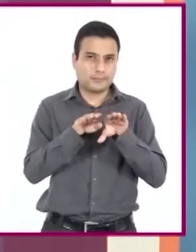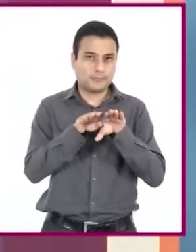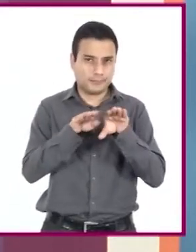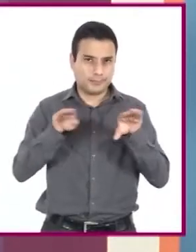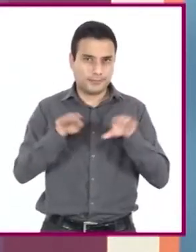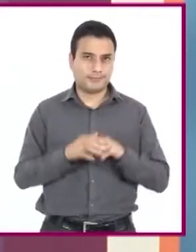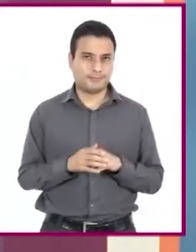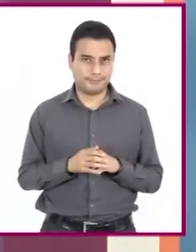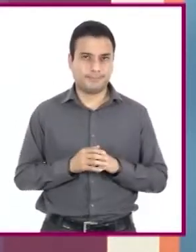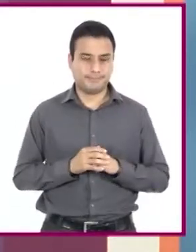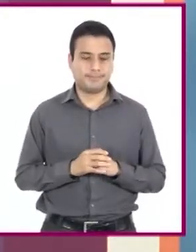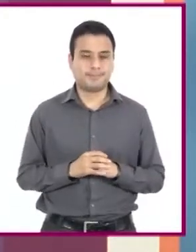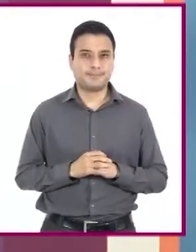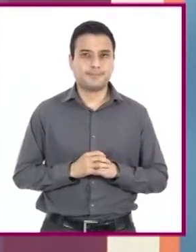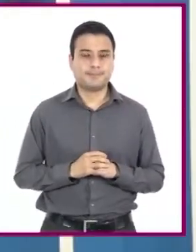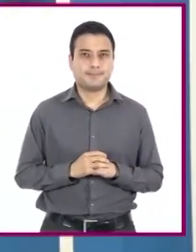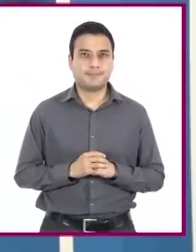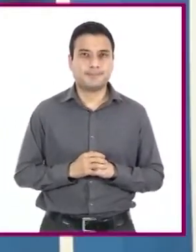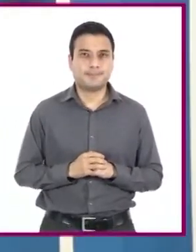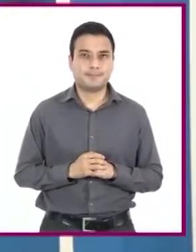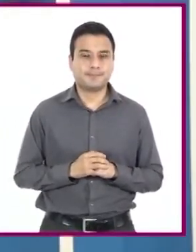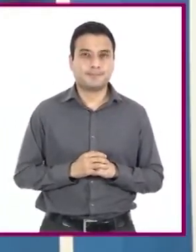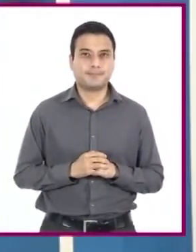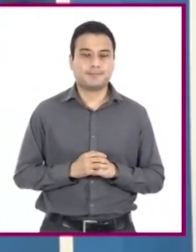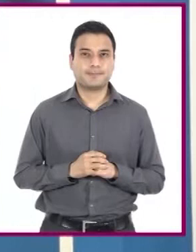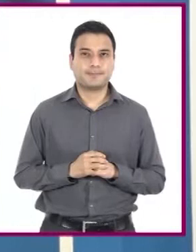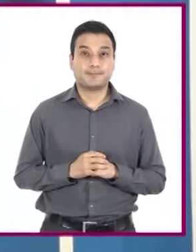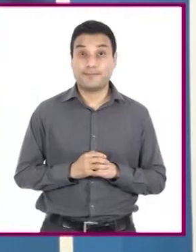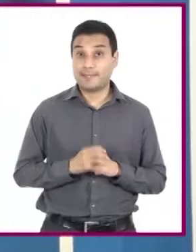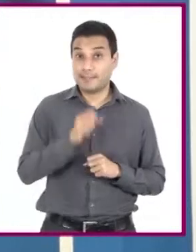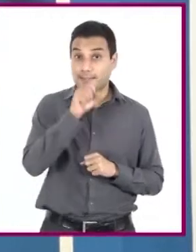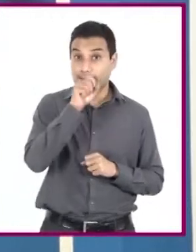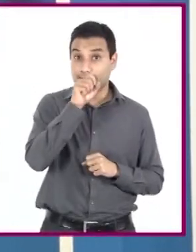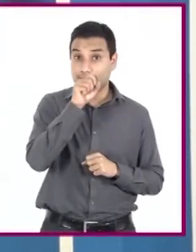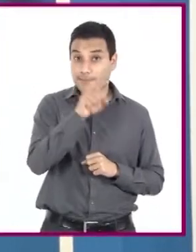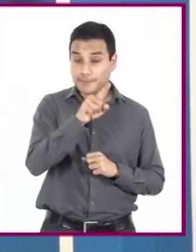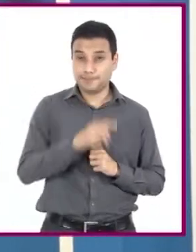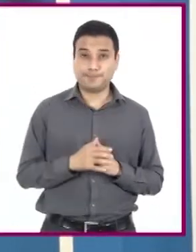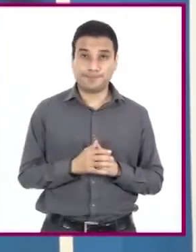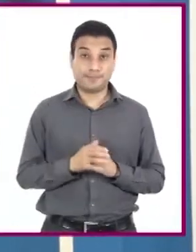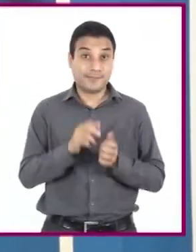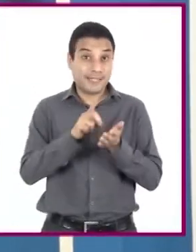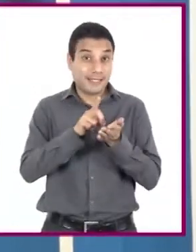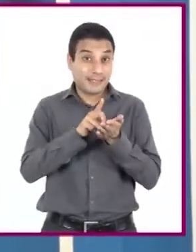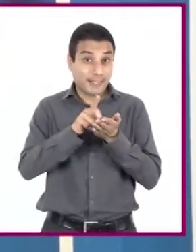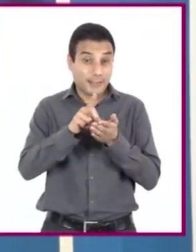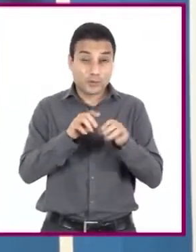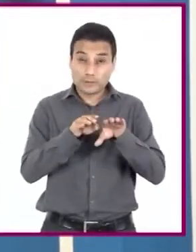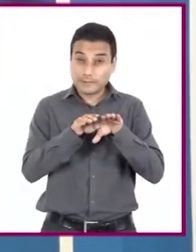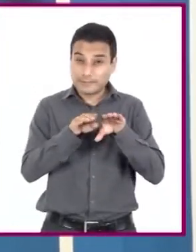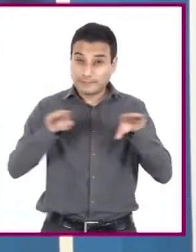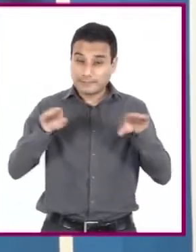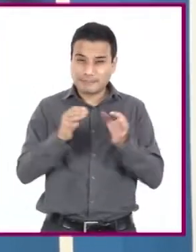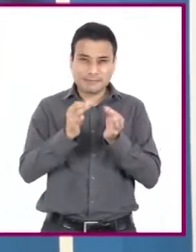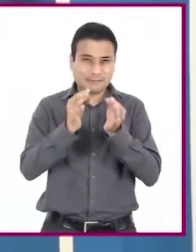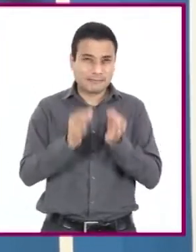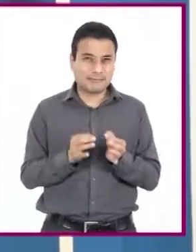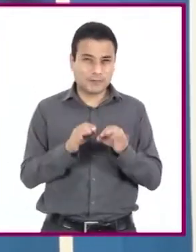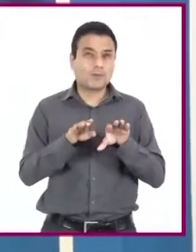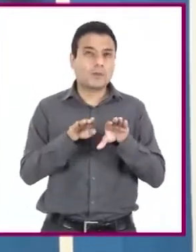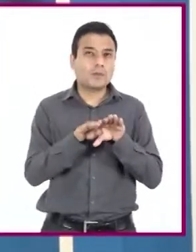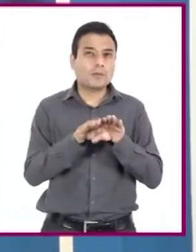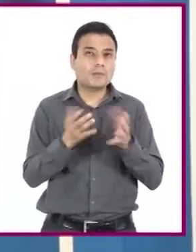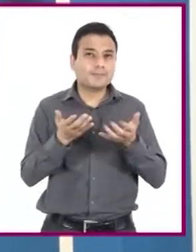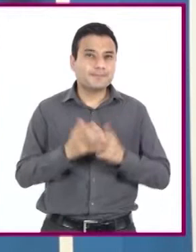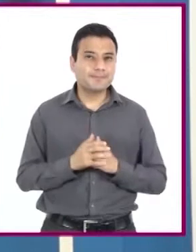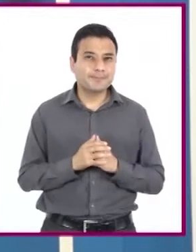sus diferencias biológicas. Asimismo, para garantizar el derecho a la igualdad de género, los estados